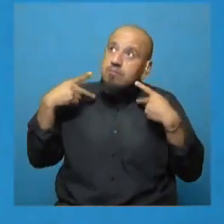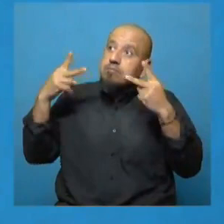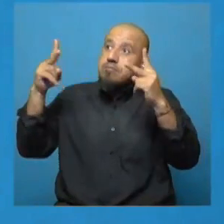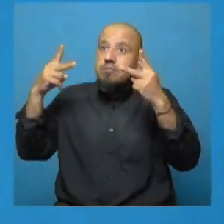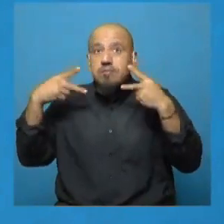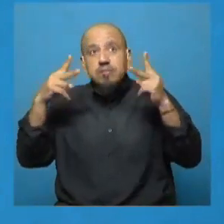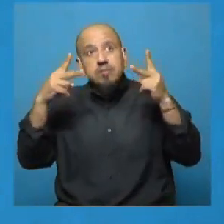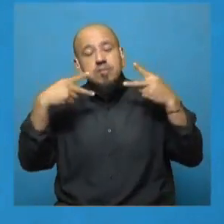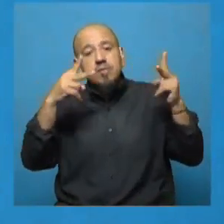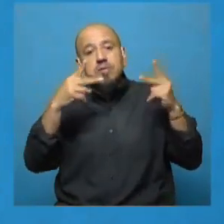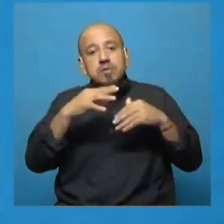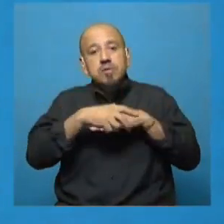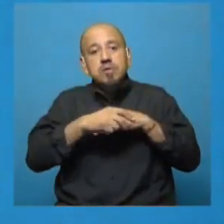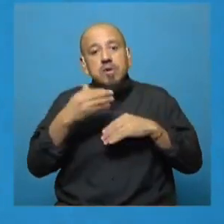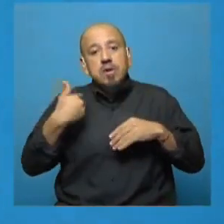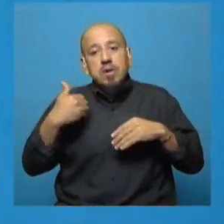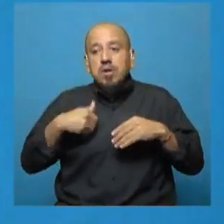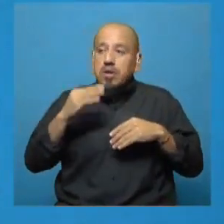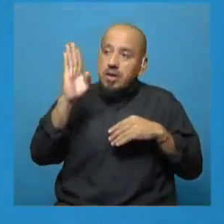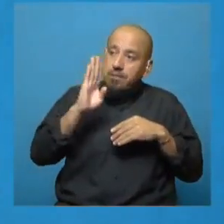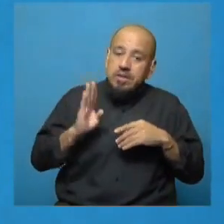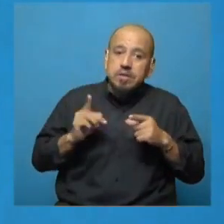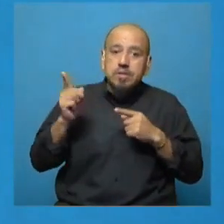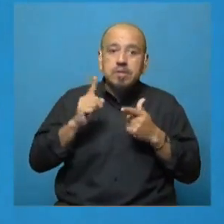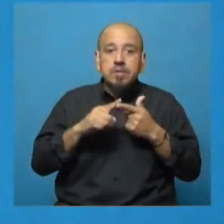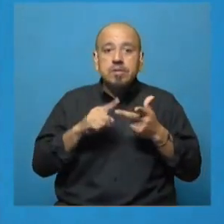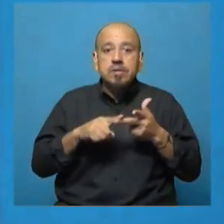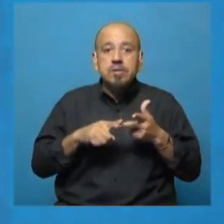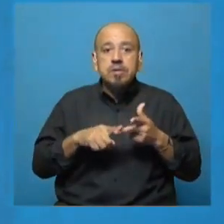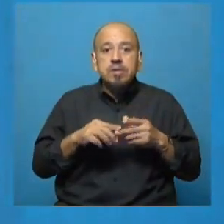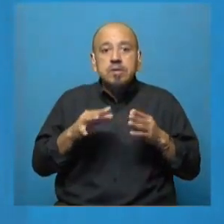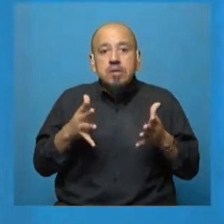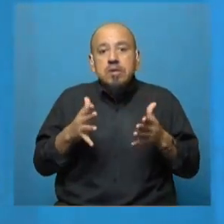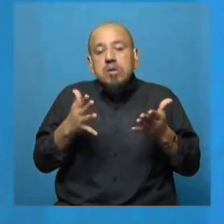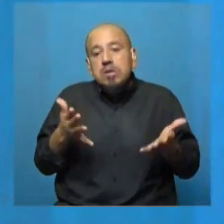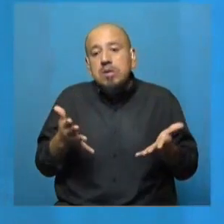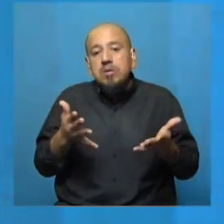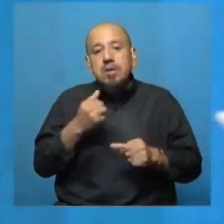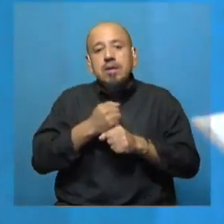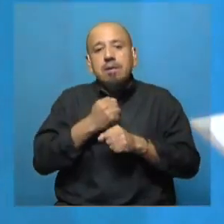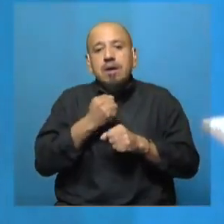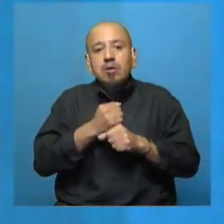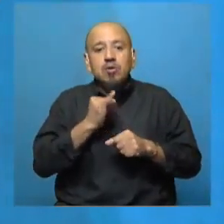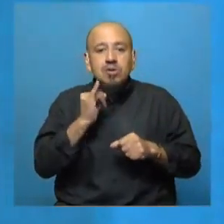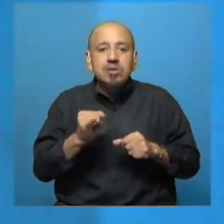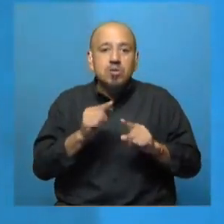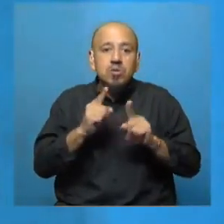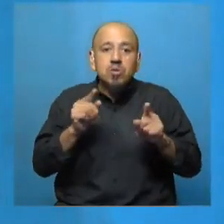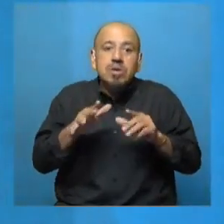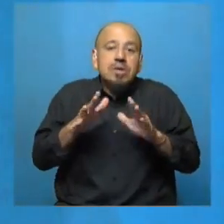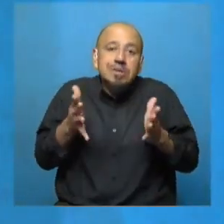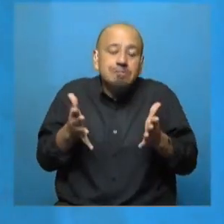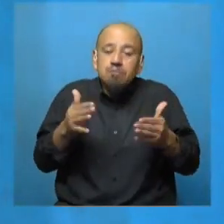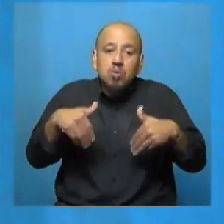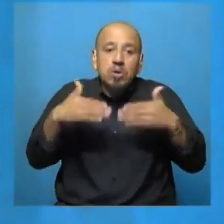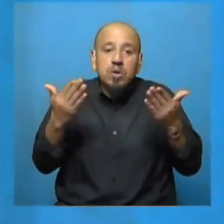grandes amigos en argentinos brasileros la cuestión de qué trabajo les hice que sí que no es algo universal yo creo que pasa